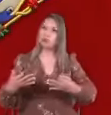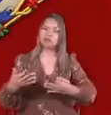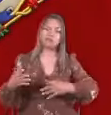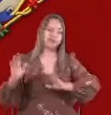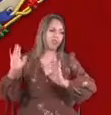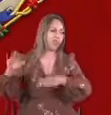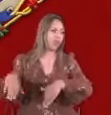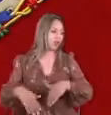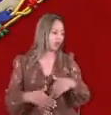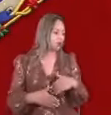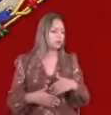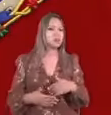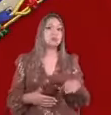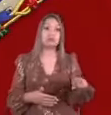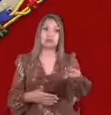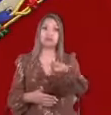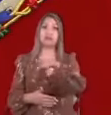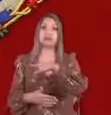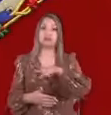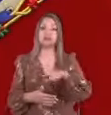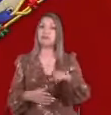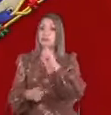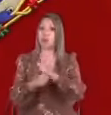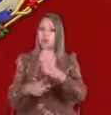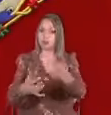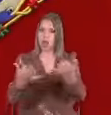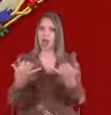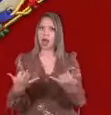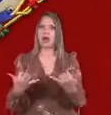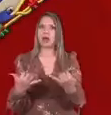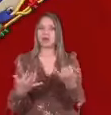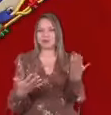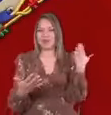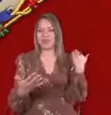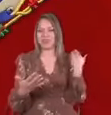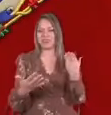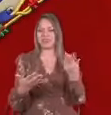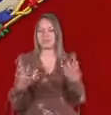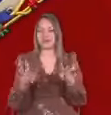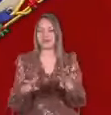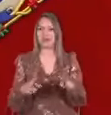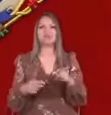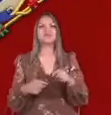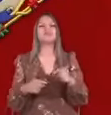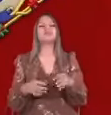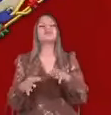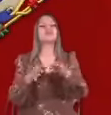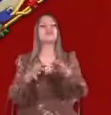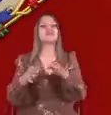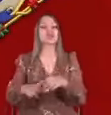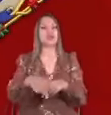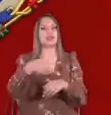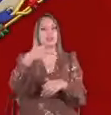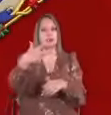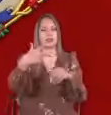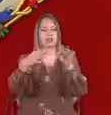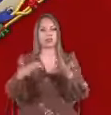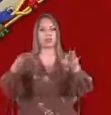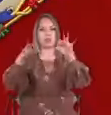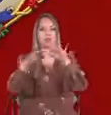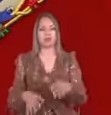Por eso, en este acto de posesión, como lo hice hace pocos días, quiero hacer referencia a tres elementos básicos que me